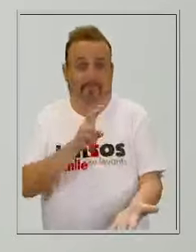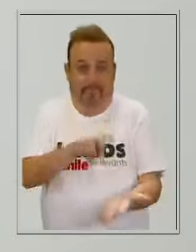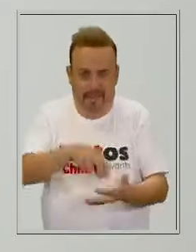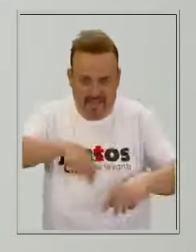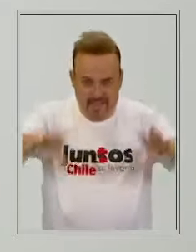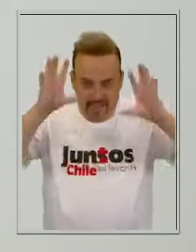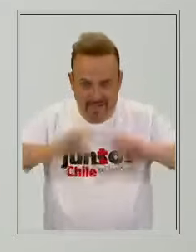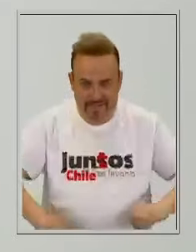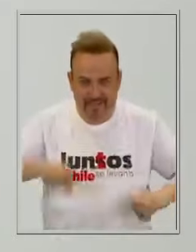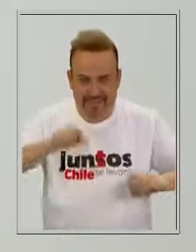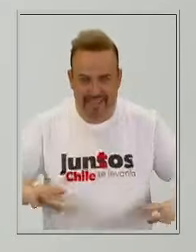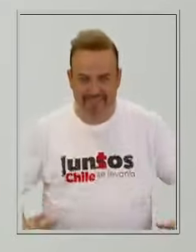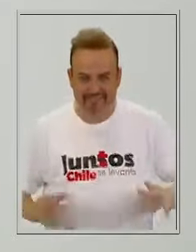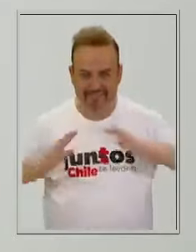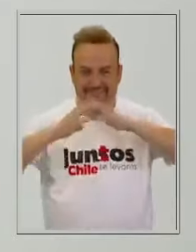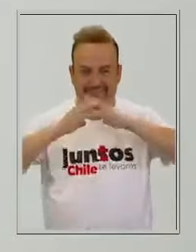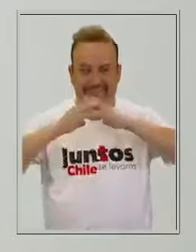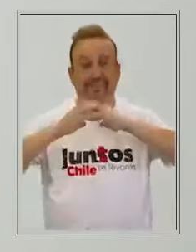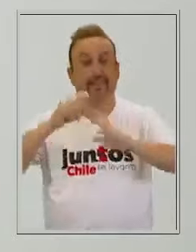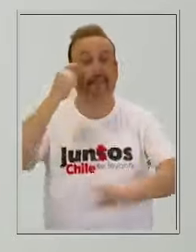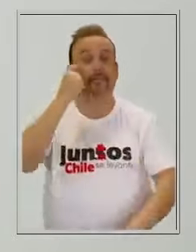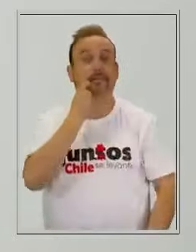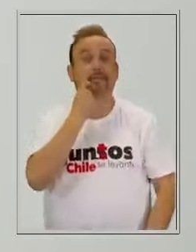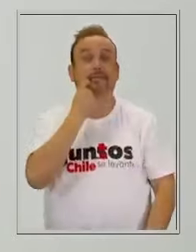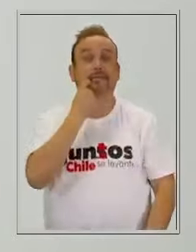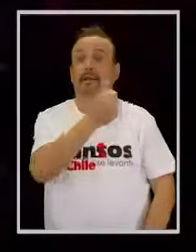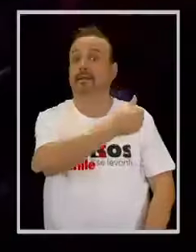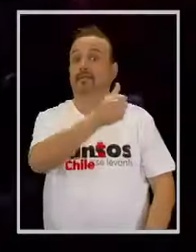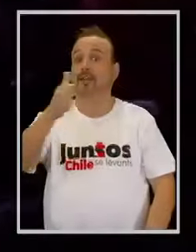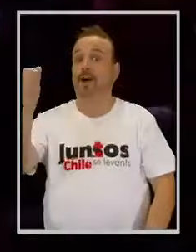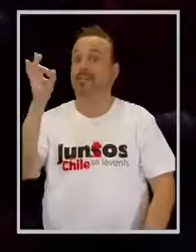presentes esta noche desde el Movistar. Todo Chile, estamos presentes.